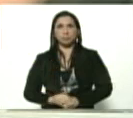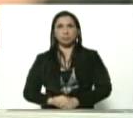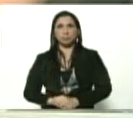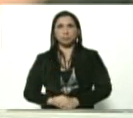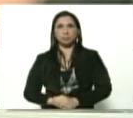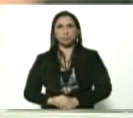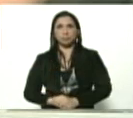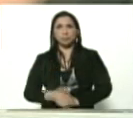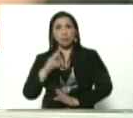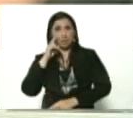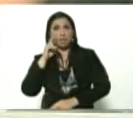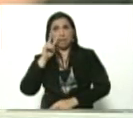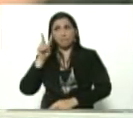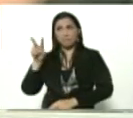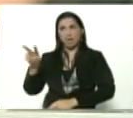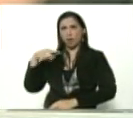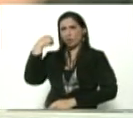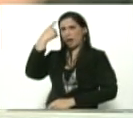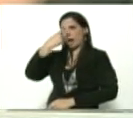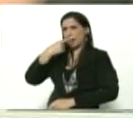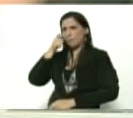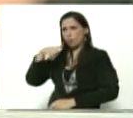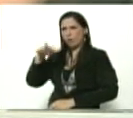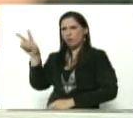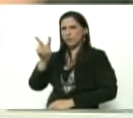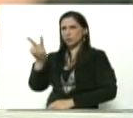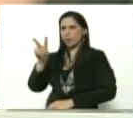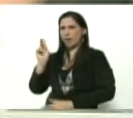Le vieron la cara al pueblo de Venezuela al llegar.